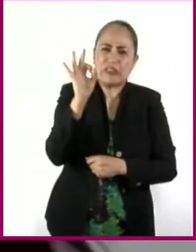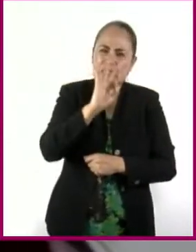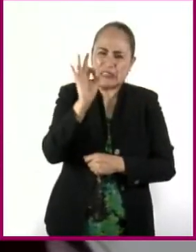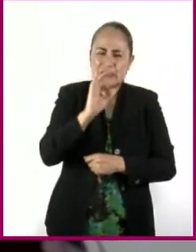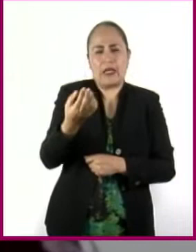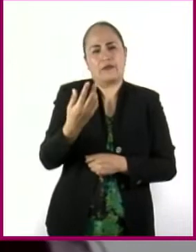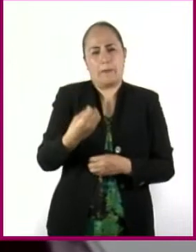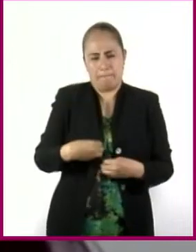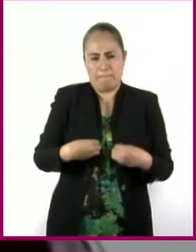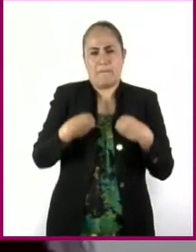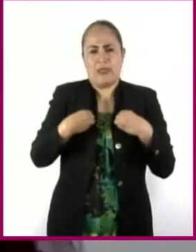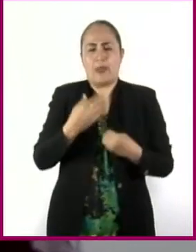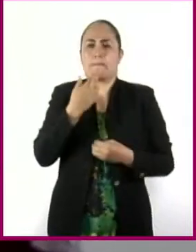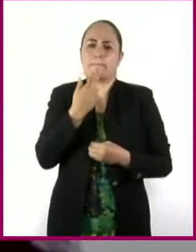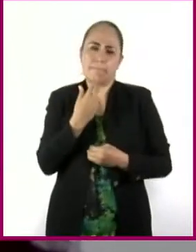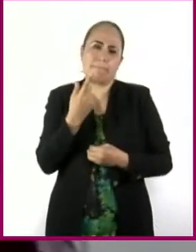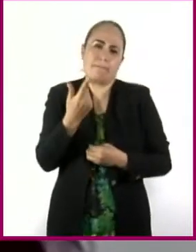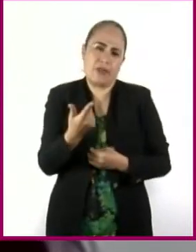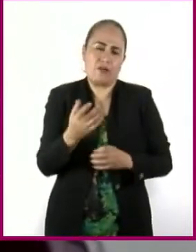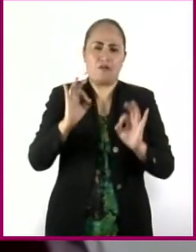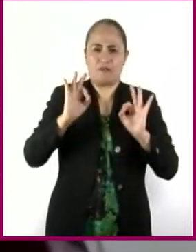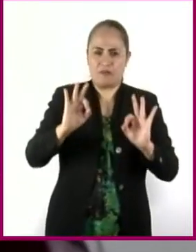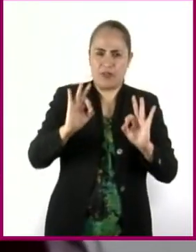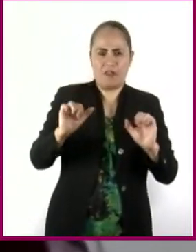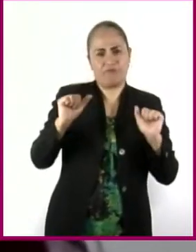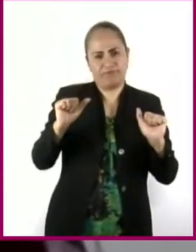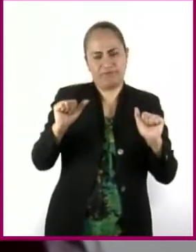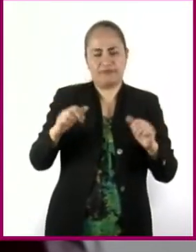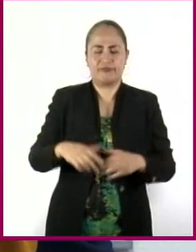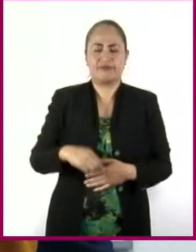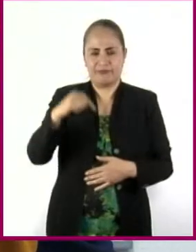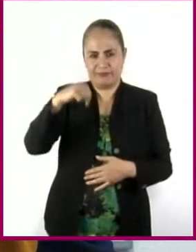logramos, pues llegar a ser personas mayores en este país.